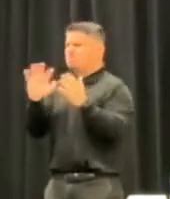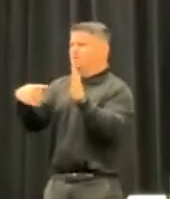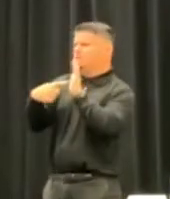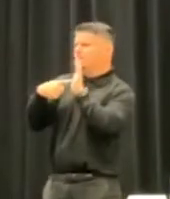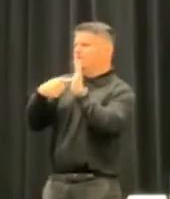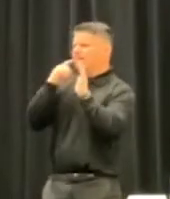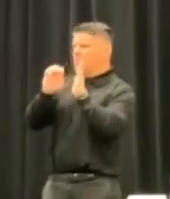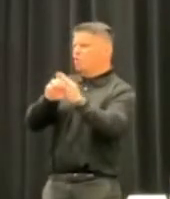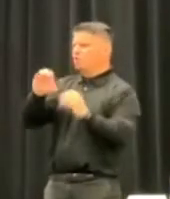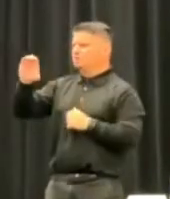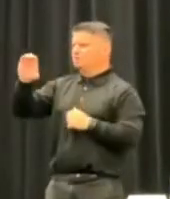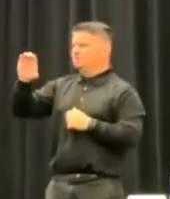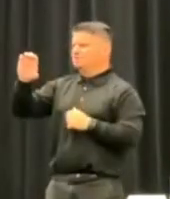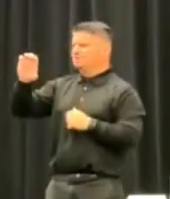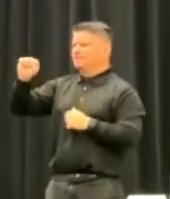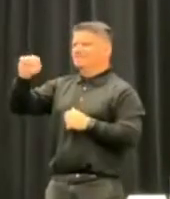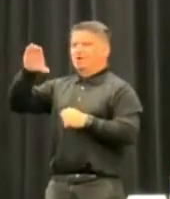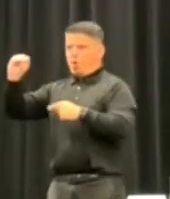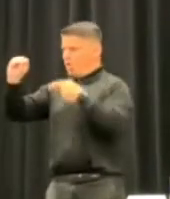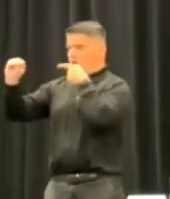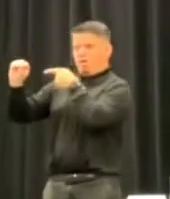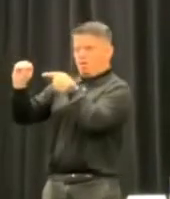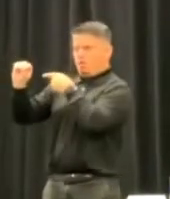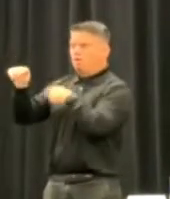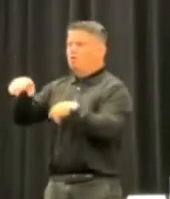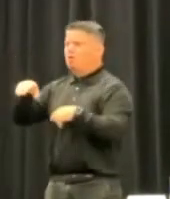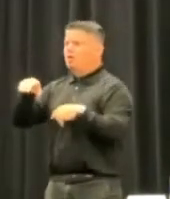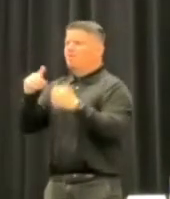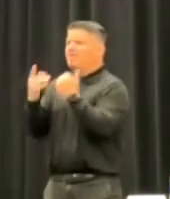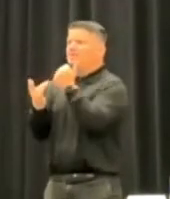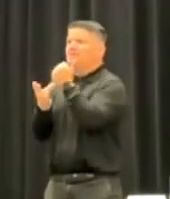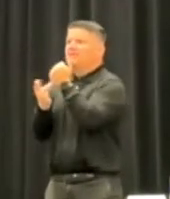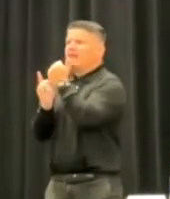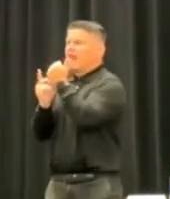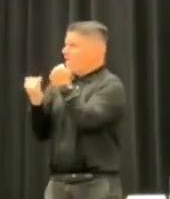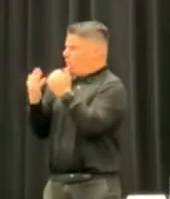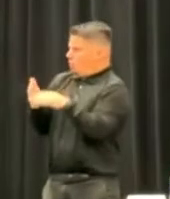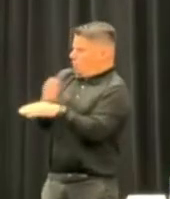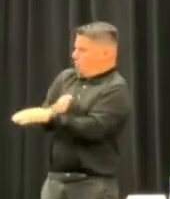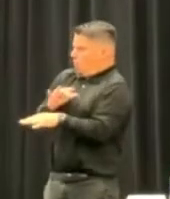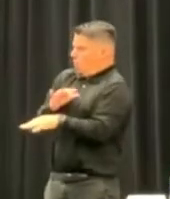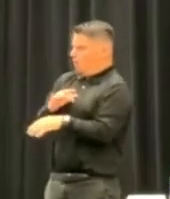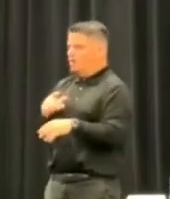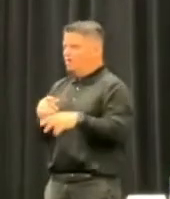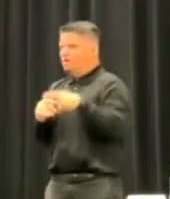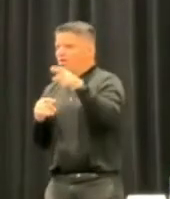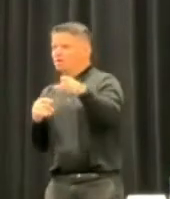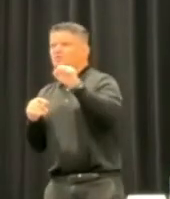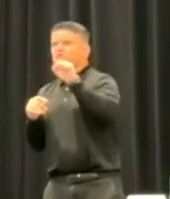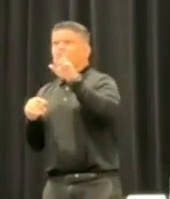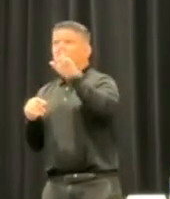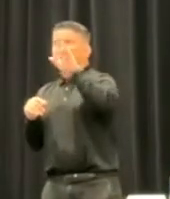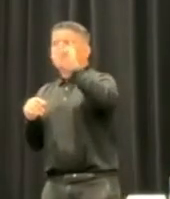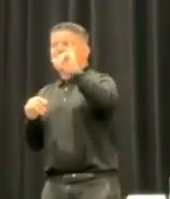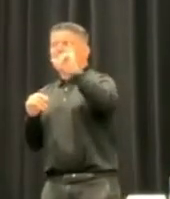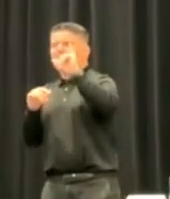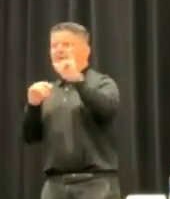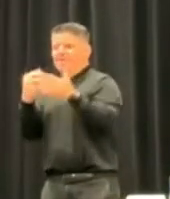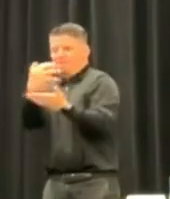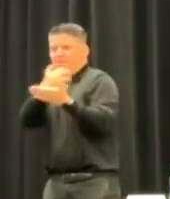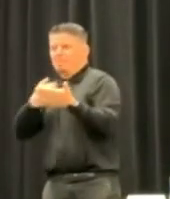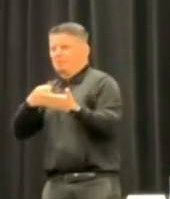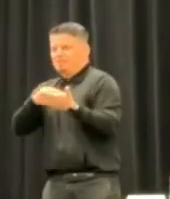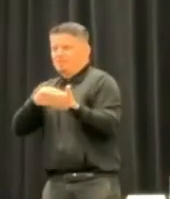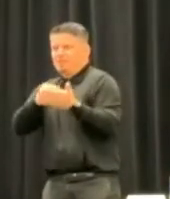ha probado suri a través de el departamento de asia de surf y así es que está aprobado que la integración de digitalización